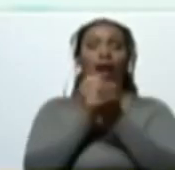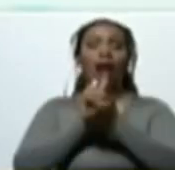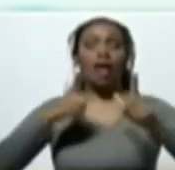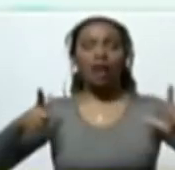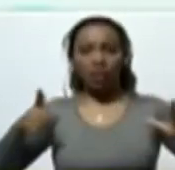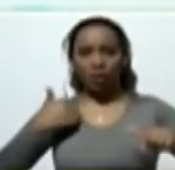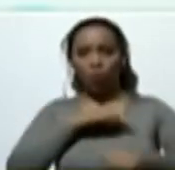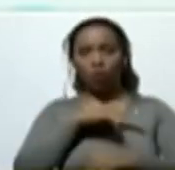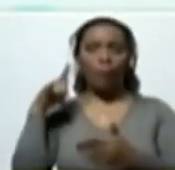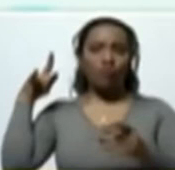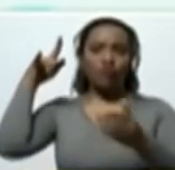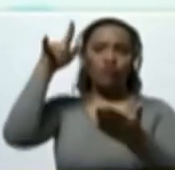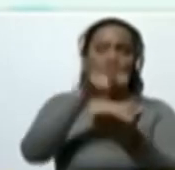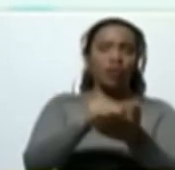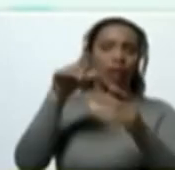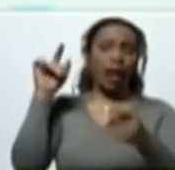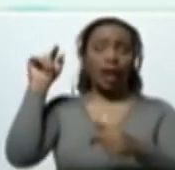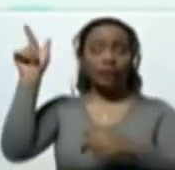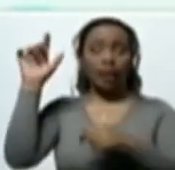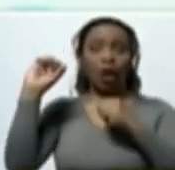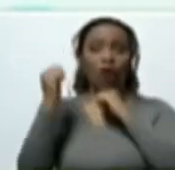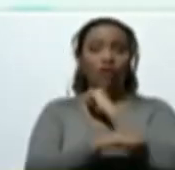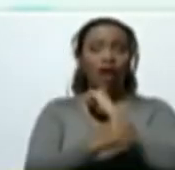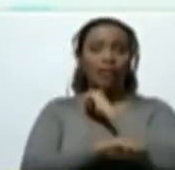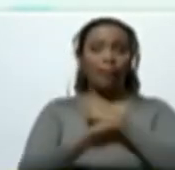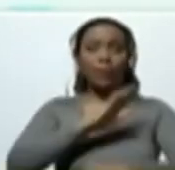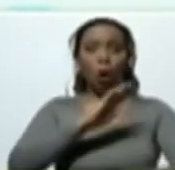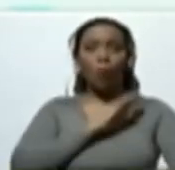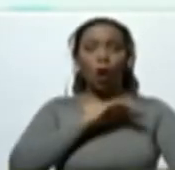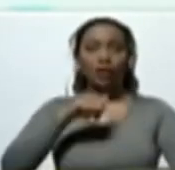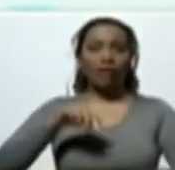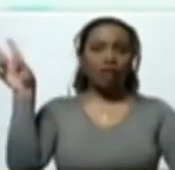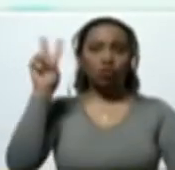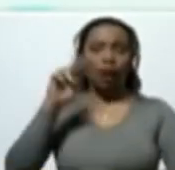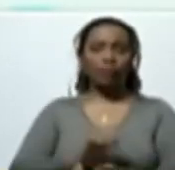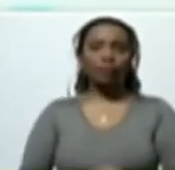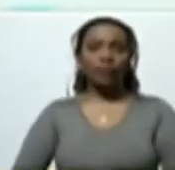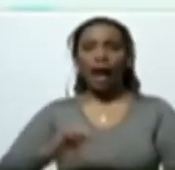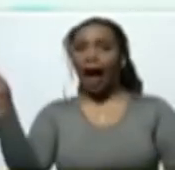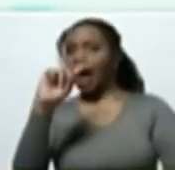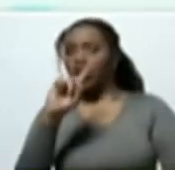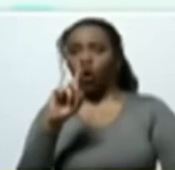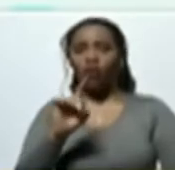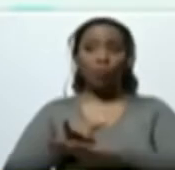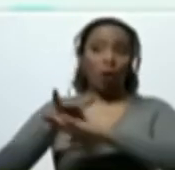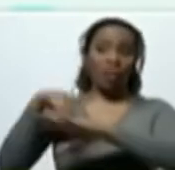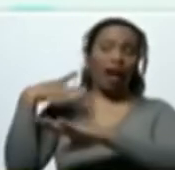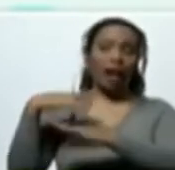liberación de nuestros pilotos y del avión de Conviasa que le pertenece a Venezuela. Y no nos lo vamos a dejar